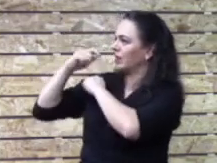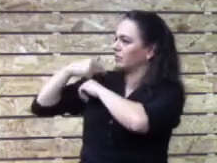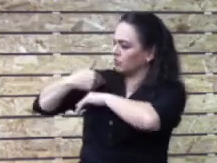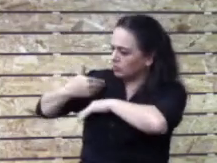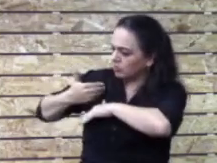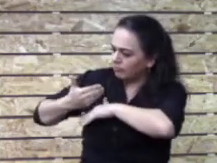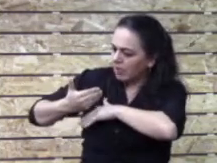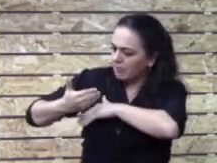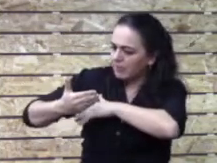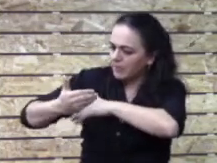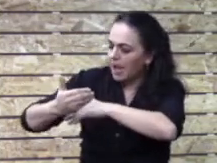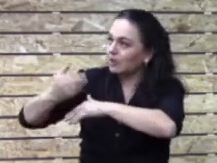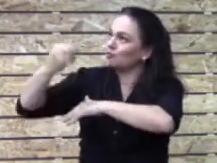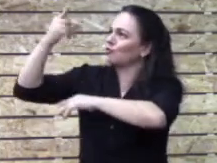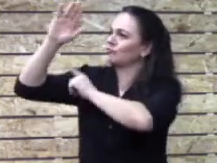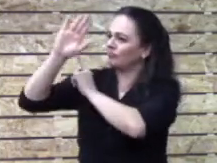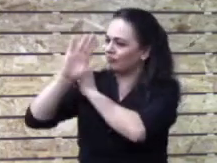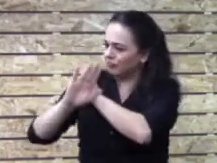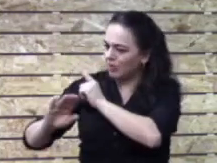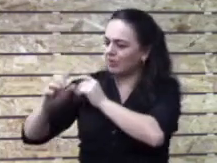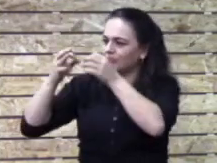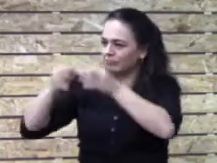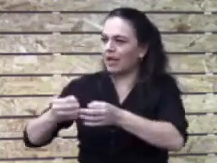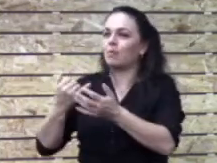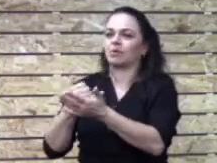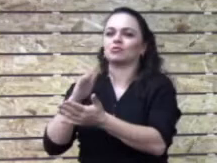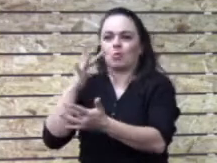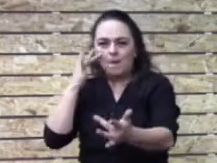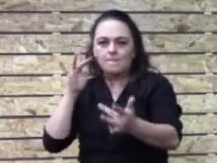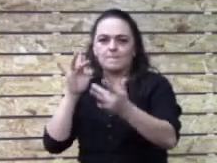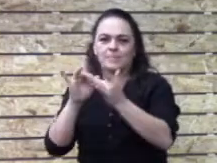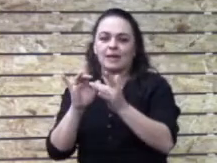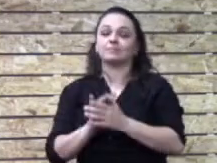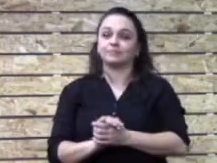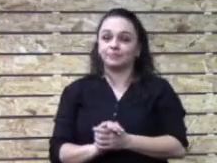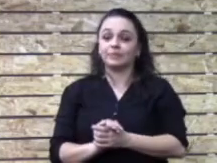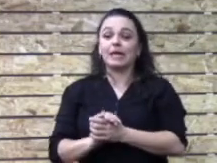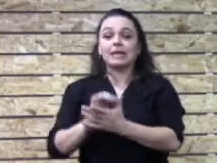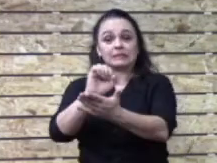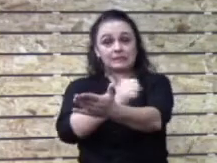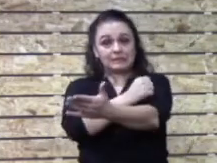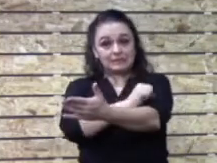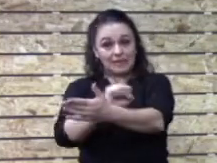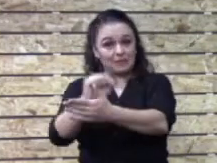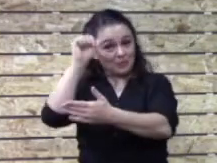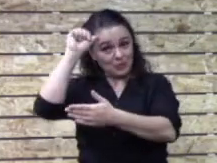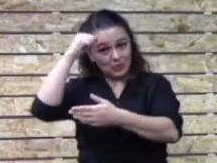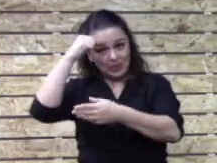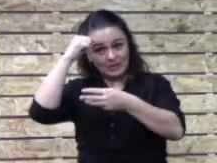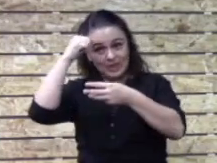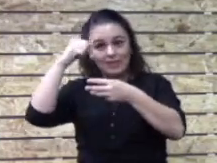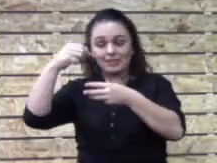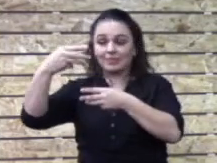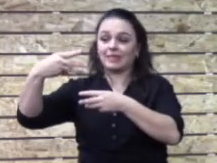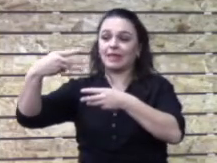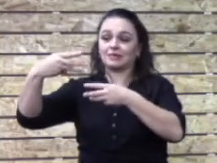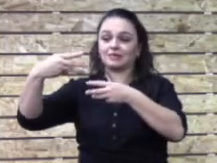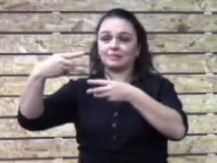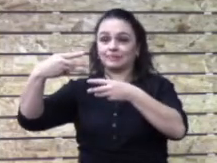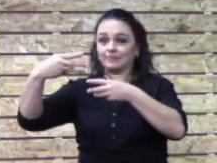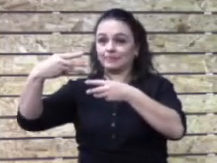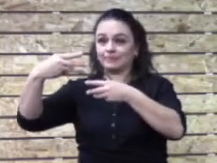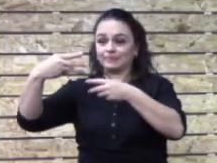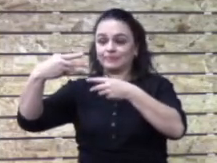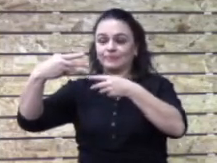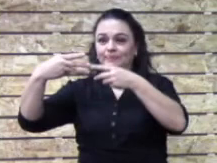cristiana. Bueno, les decía que este salmo tiene tres voces y tres actores. El primero es